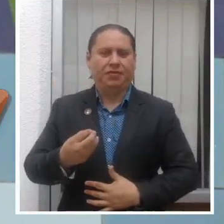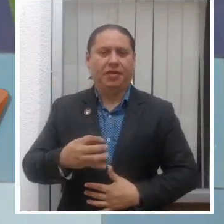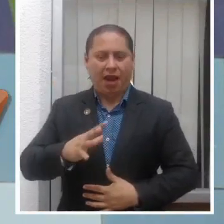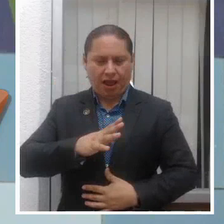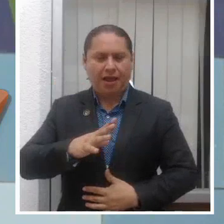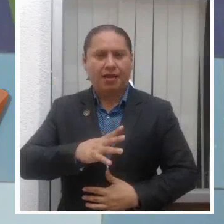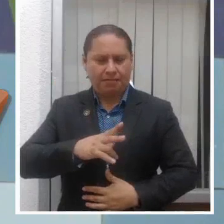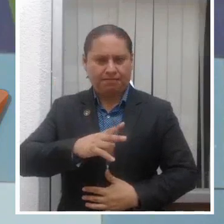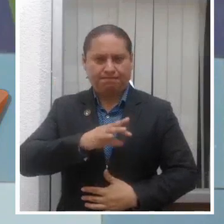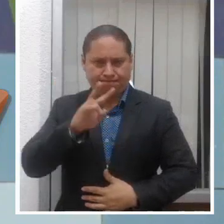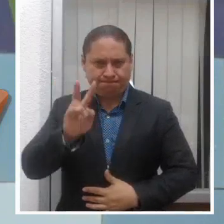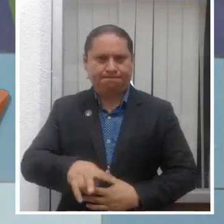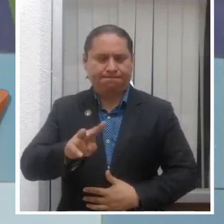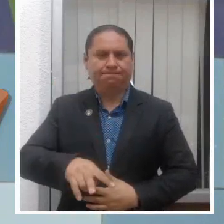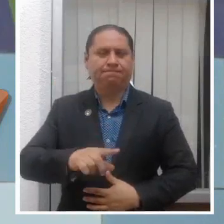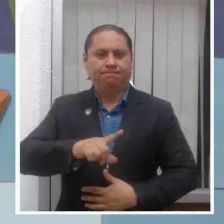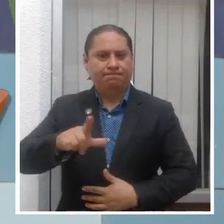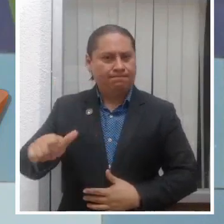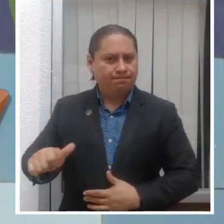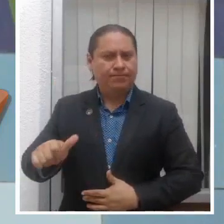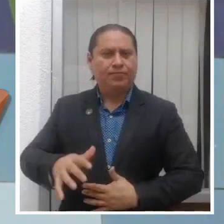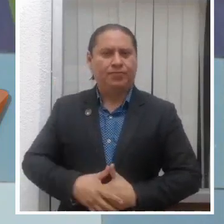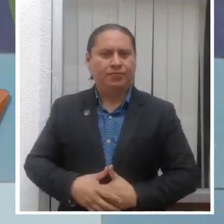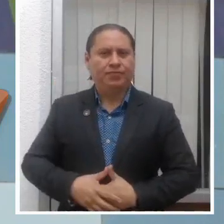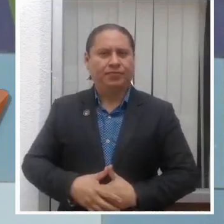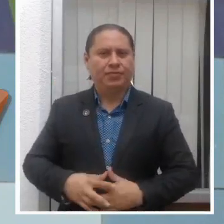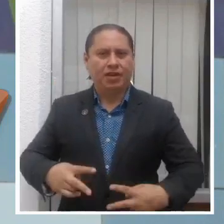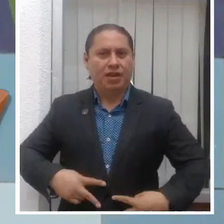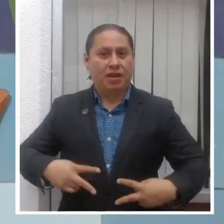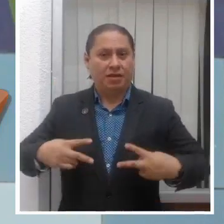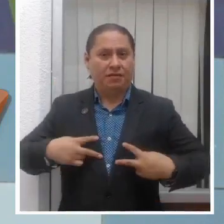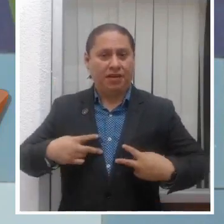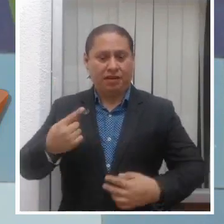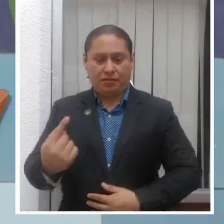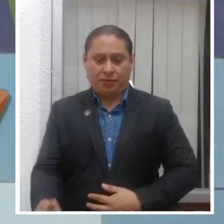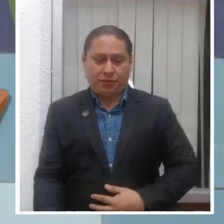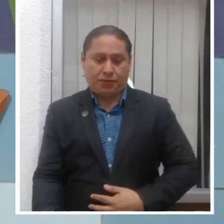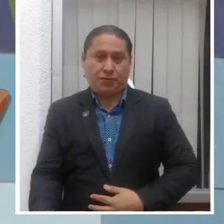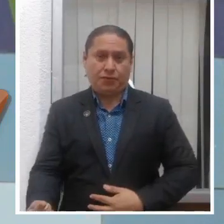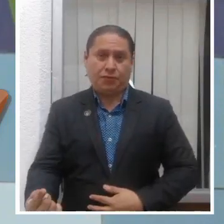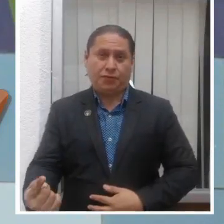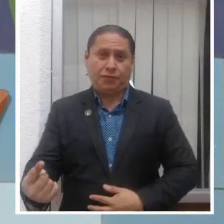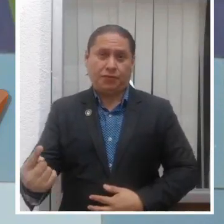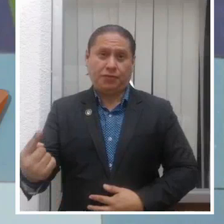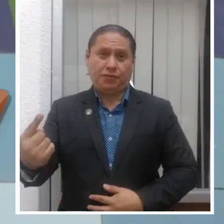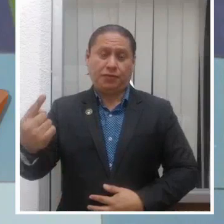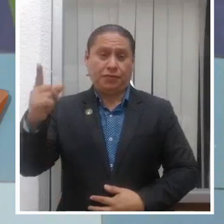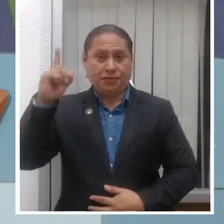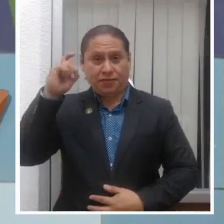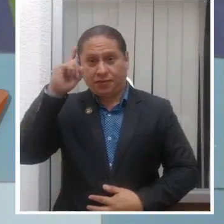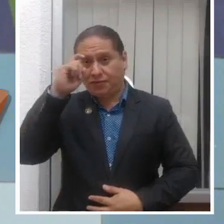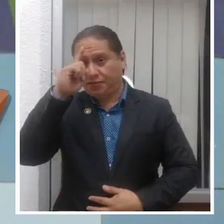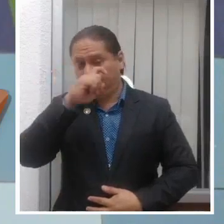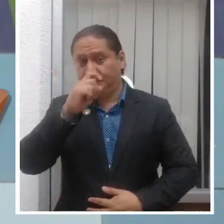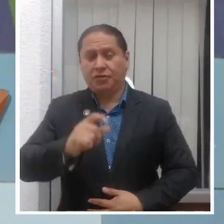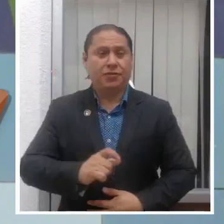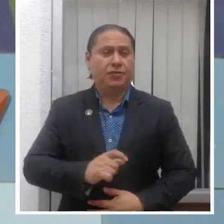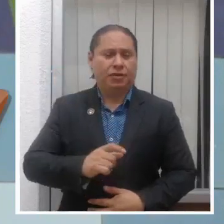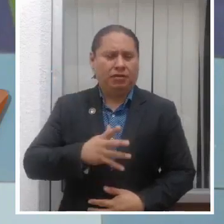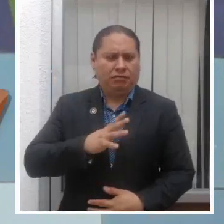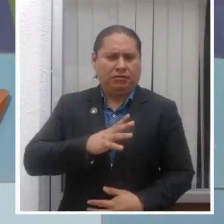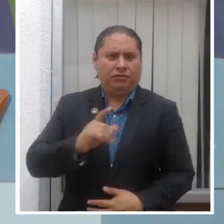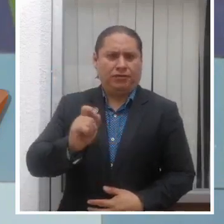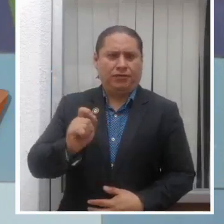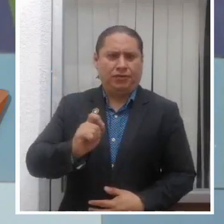existir después de la herida que yo llevé y después que también tuve un odio